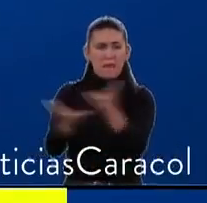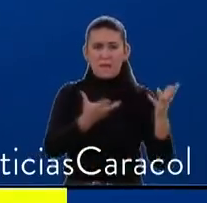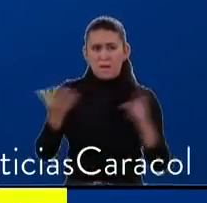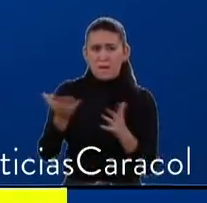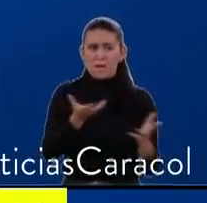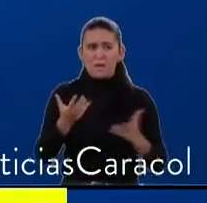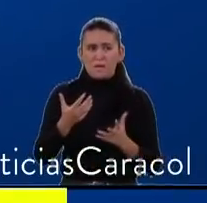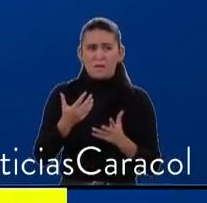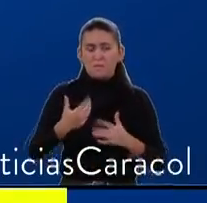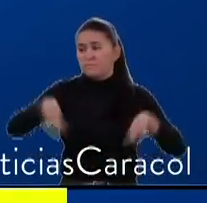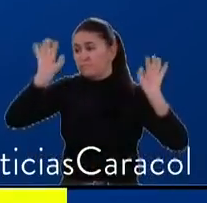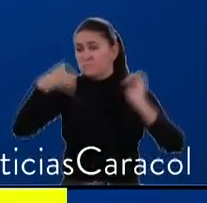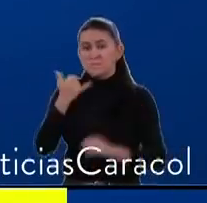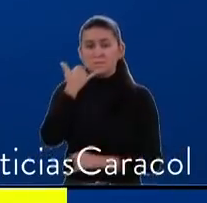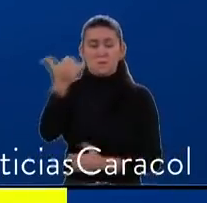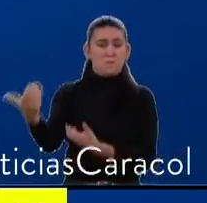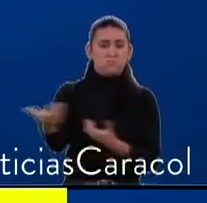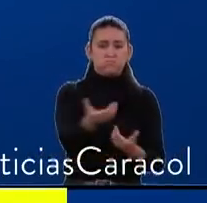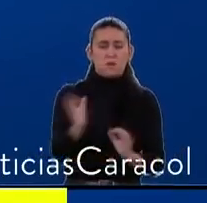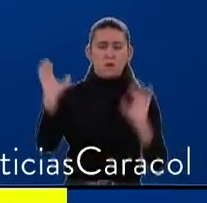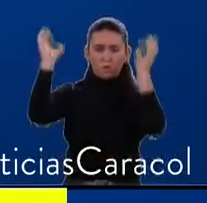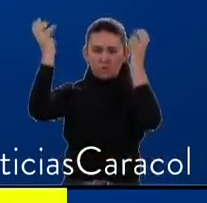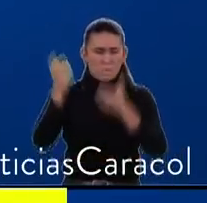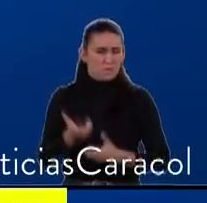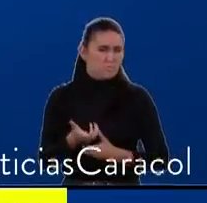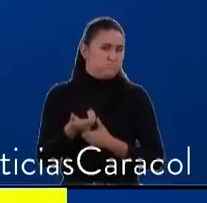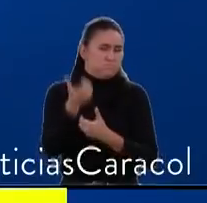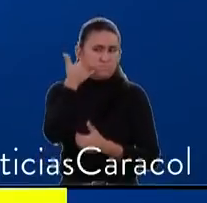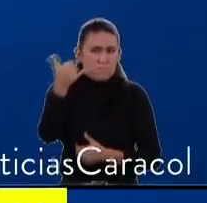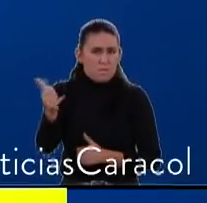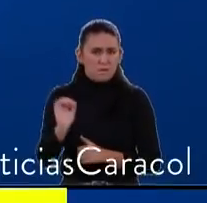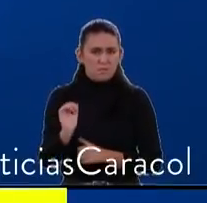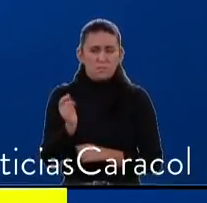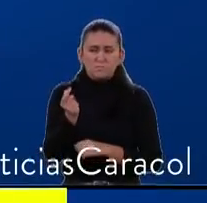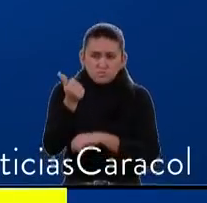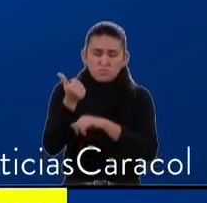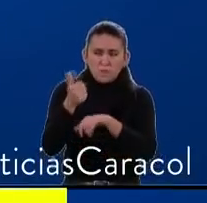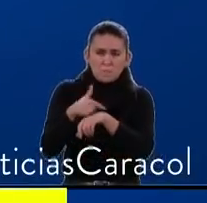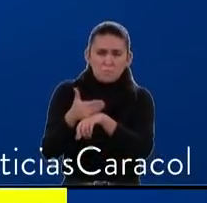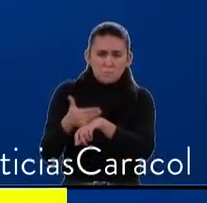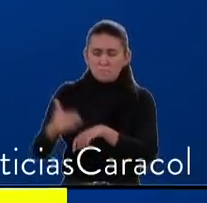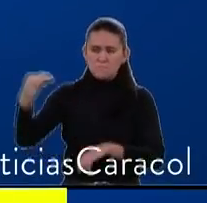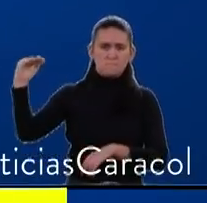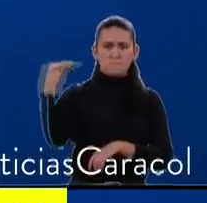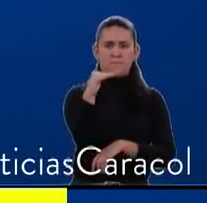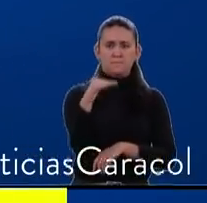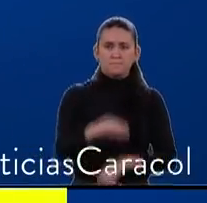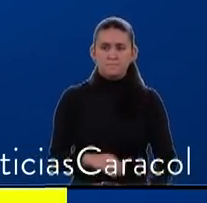primero que todo, llamamos a los bomberos. Los bomberos se demoraron un poquito en llegar.